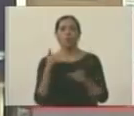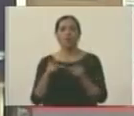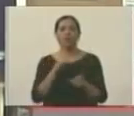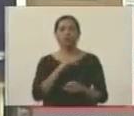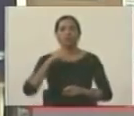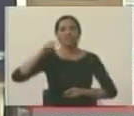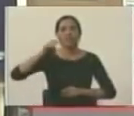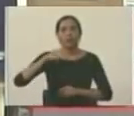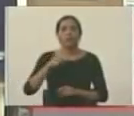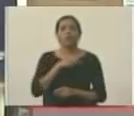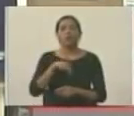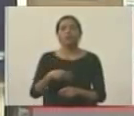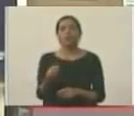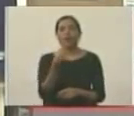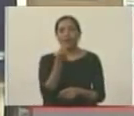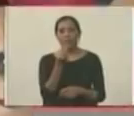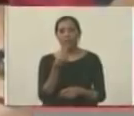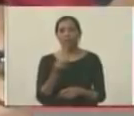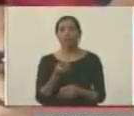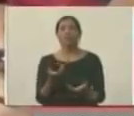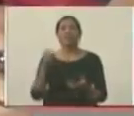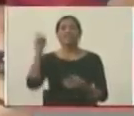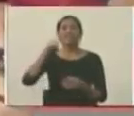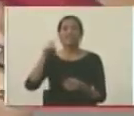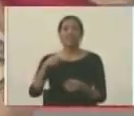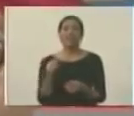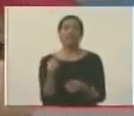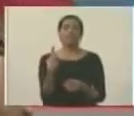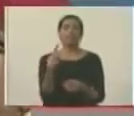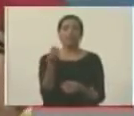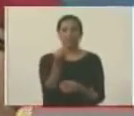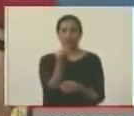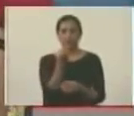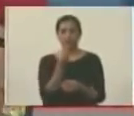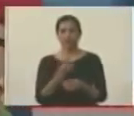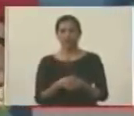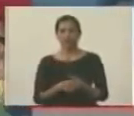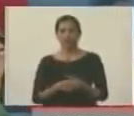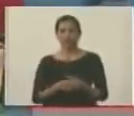nuestros alimentos, las necesidades primarias de la alimentación.